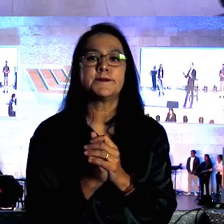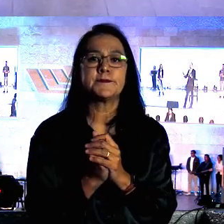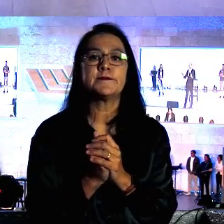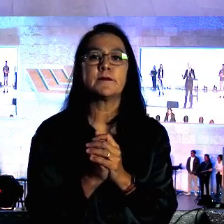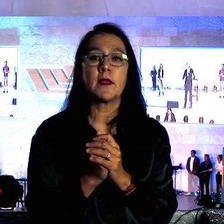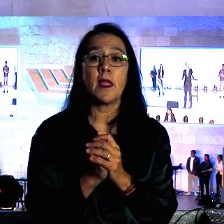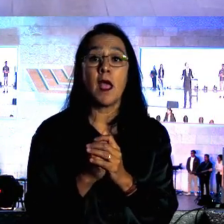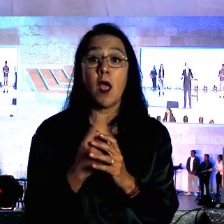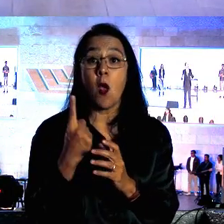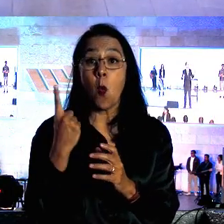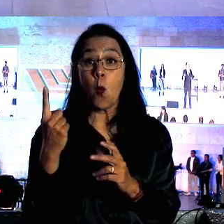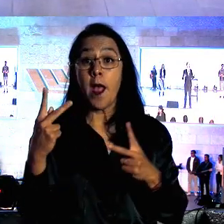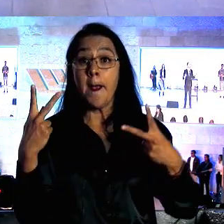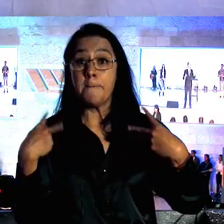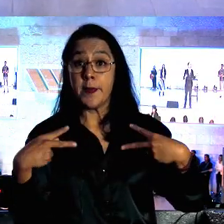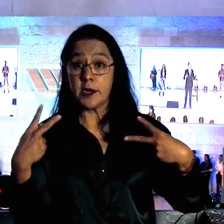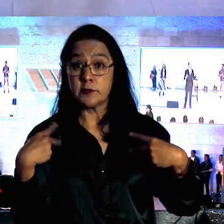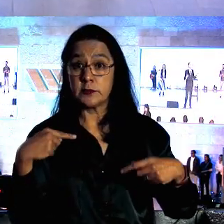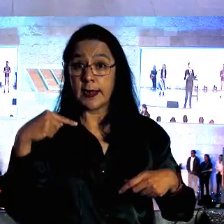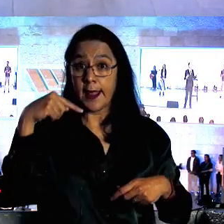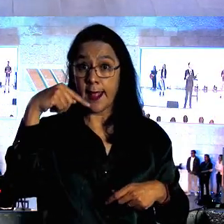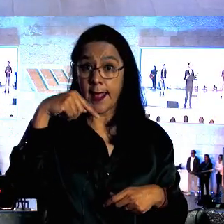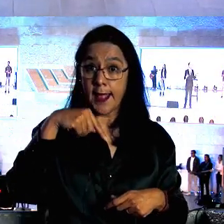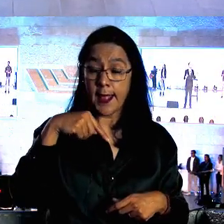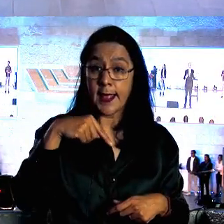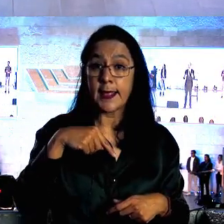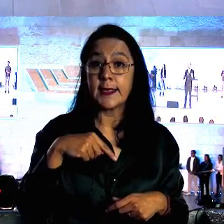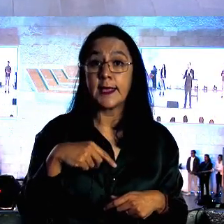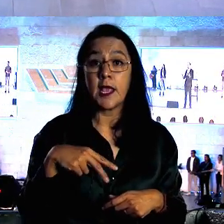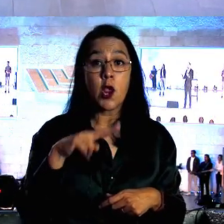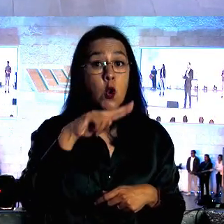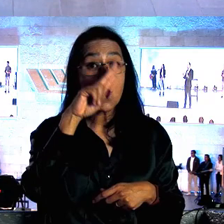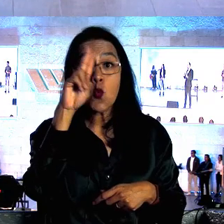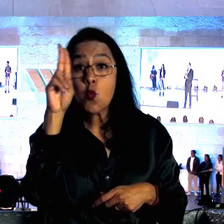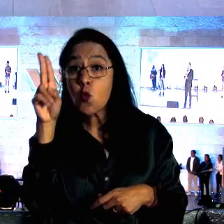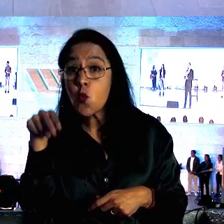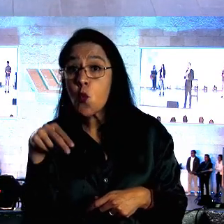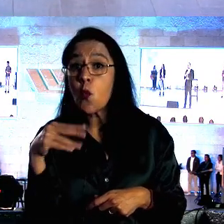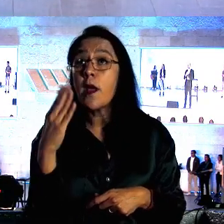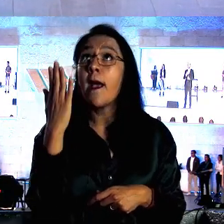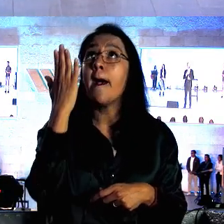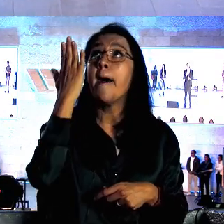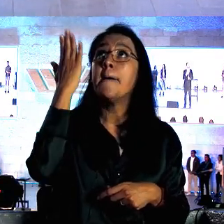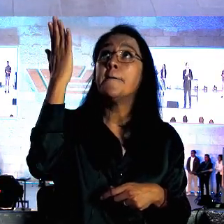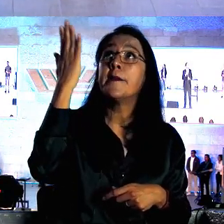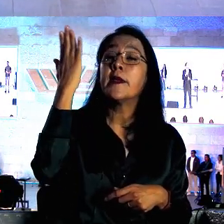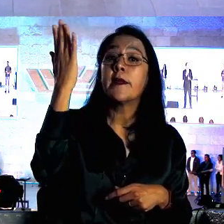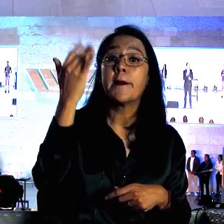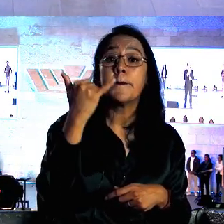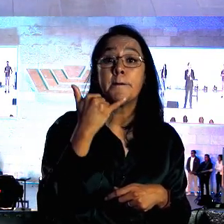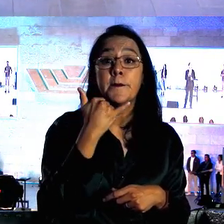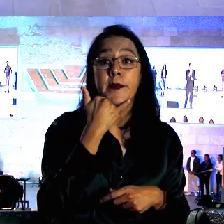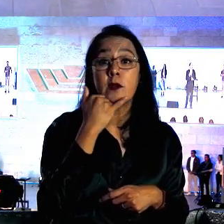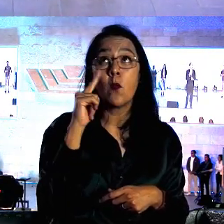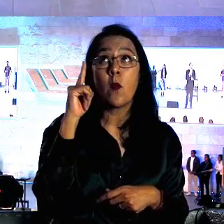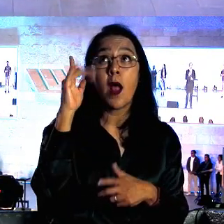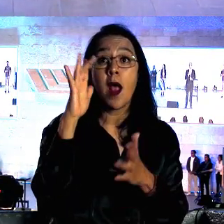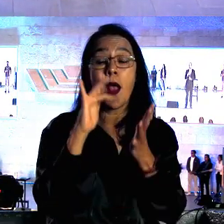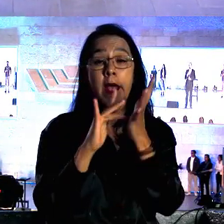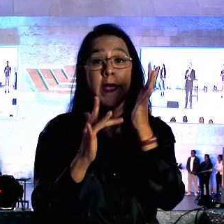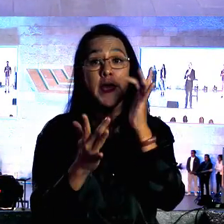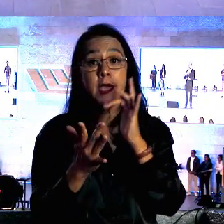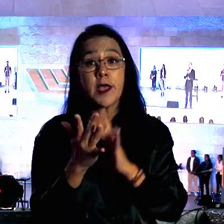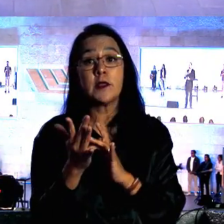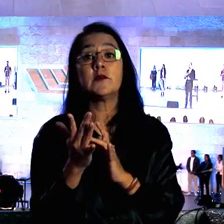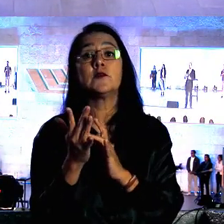alguna persona ante los que están aquí nunca antes le ha pedido perdón públicamente a Jesús por sus pecados